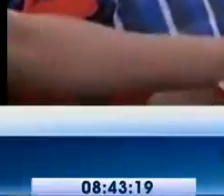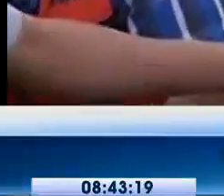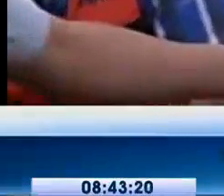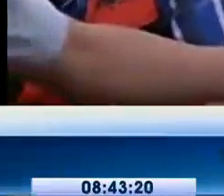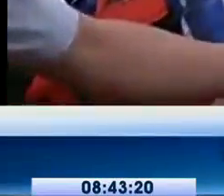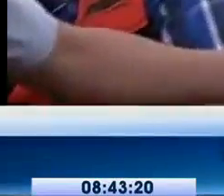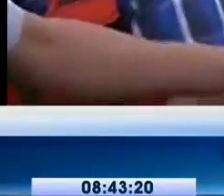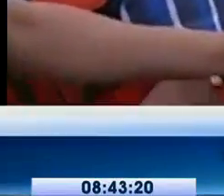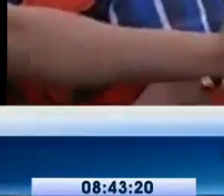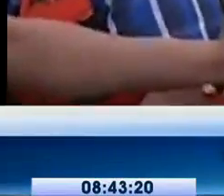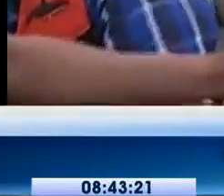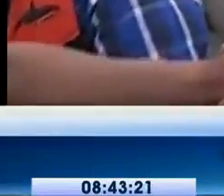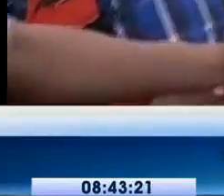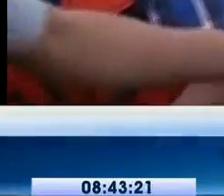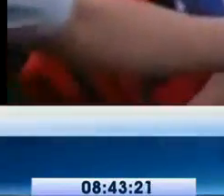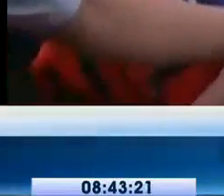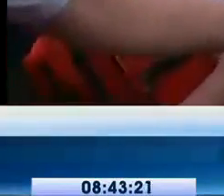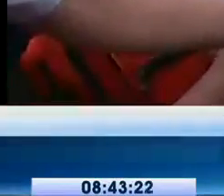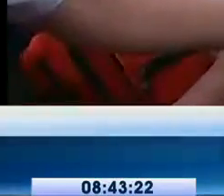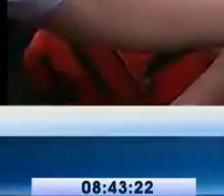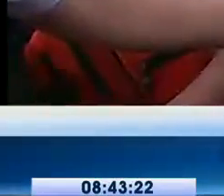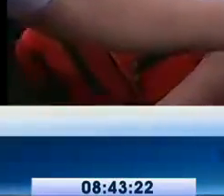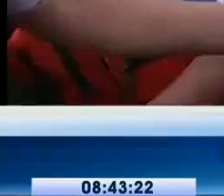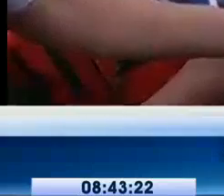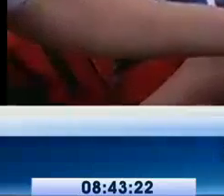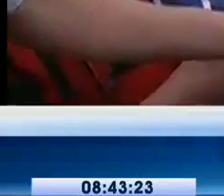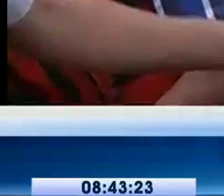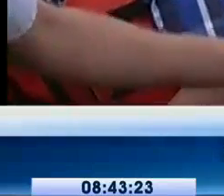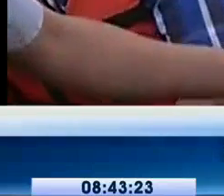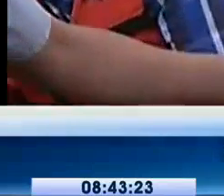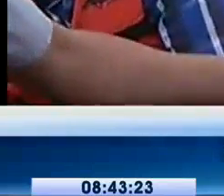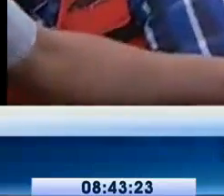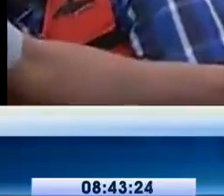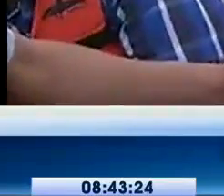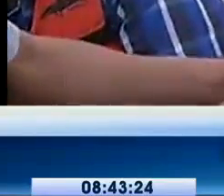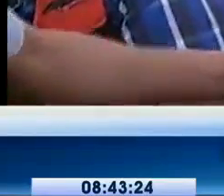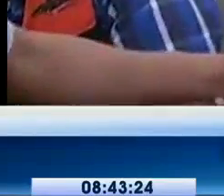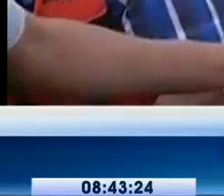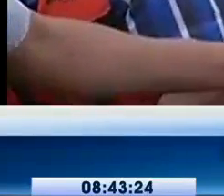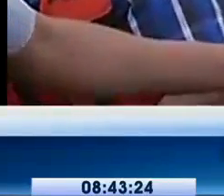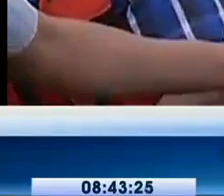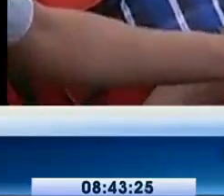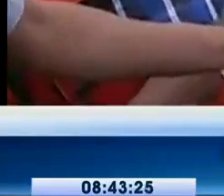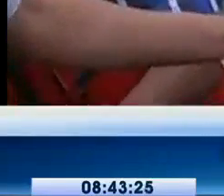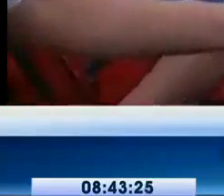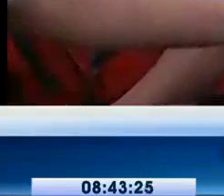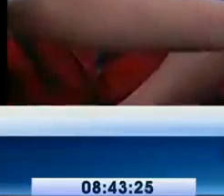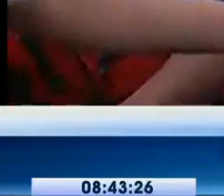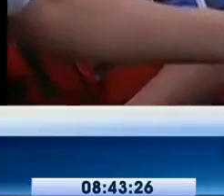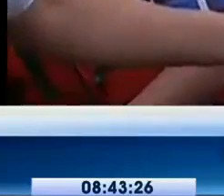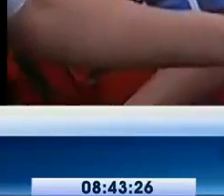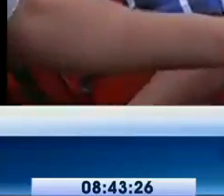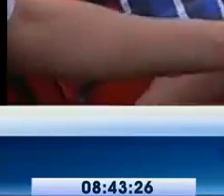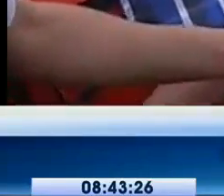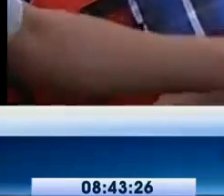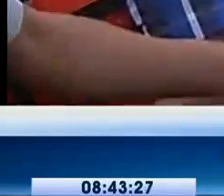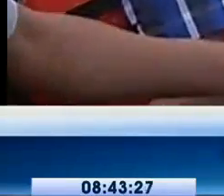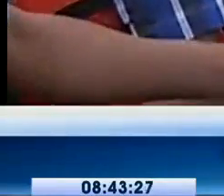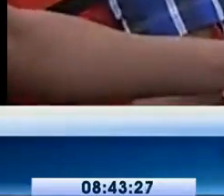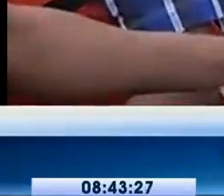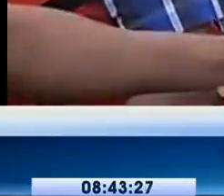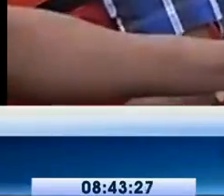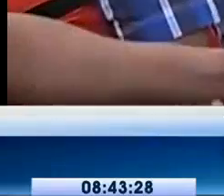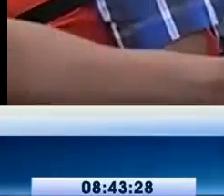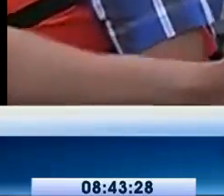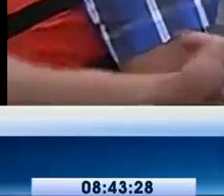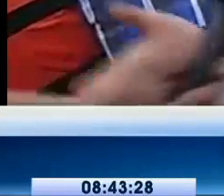muy preocupada por la falta de implementos de seguridad, ¿no? Porque se tenía que trepar a unas torres sin ningún ardén, sin